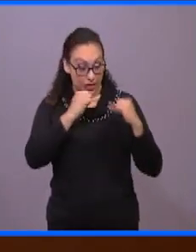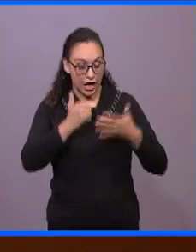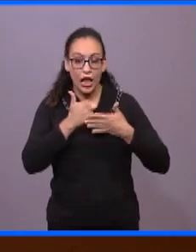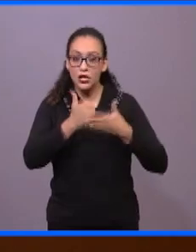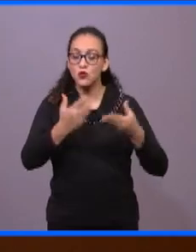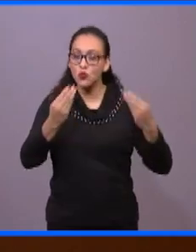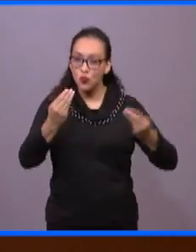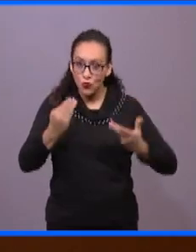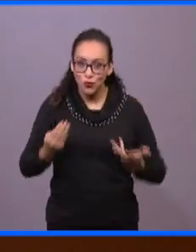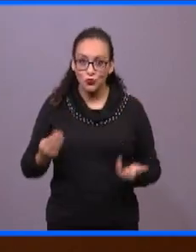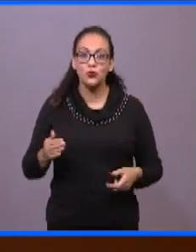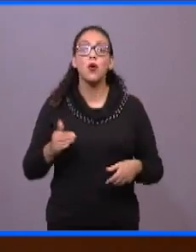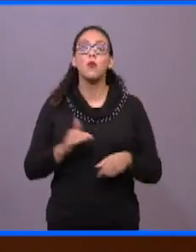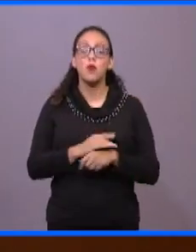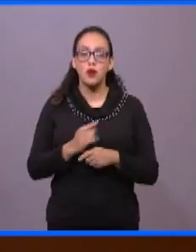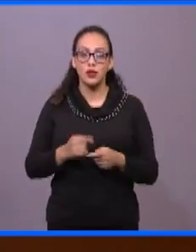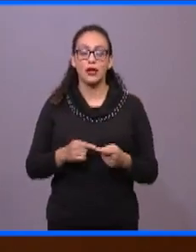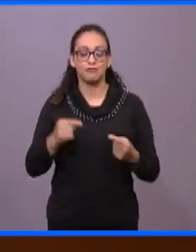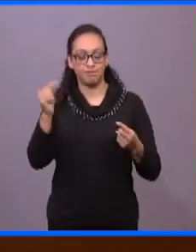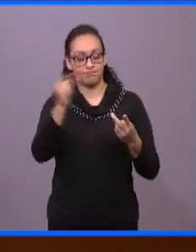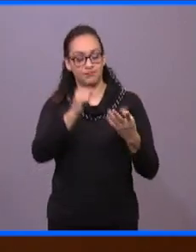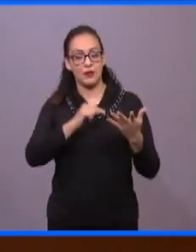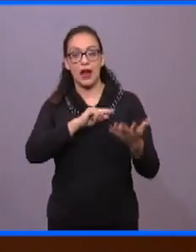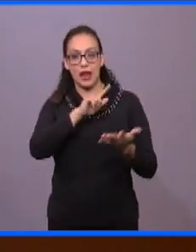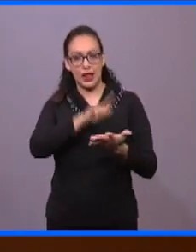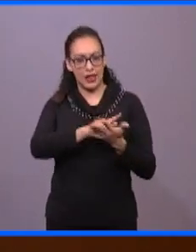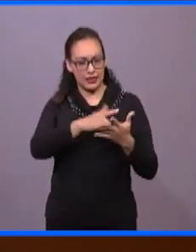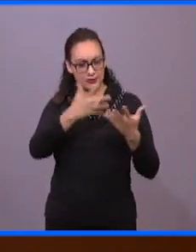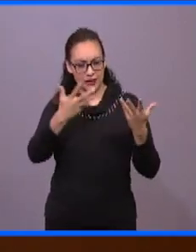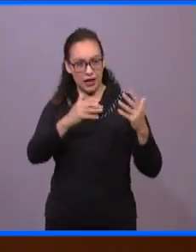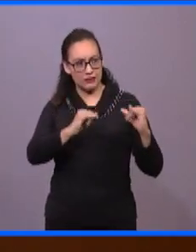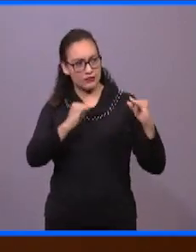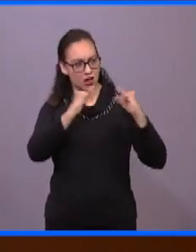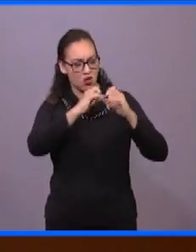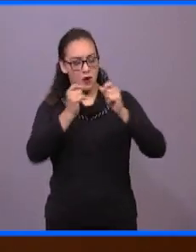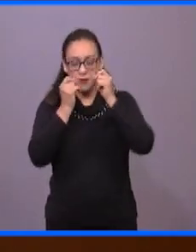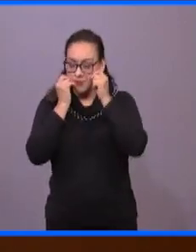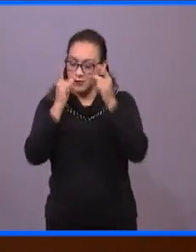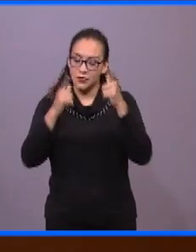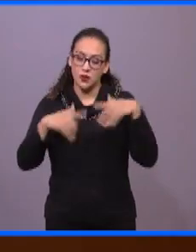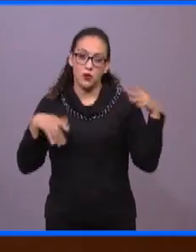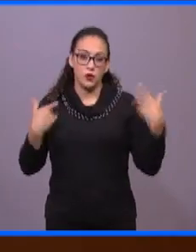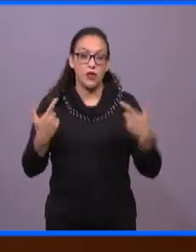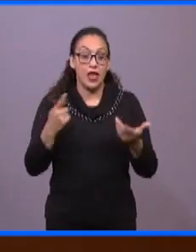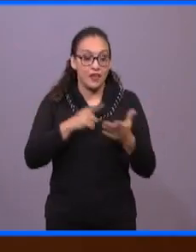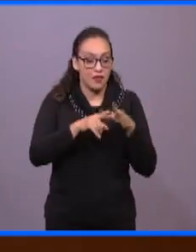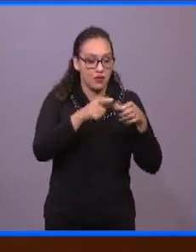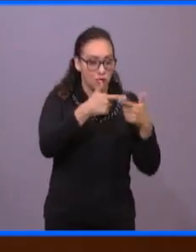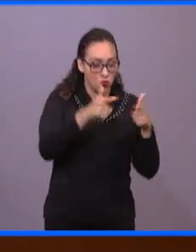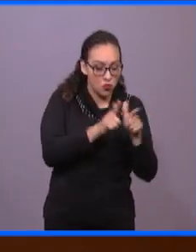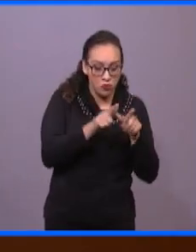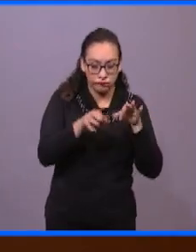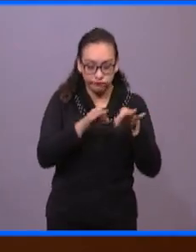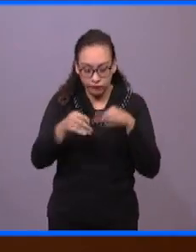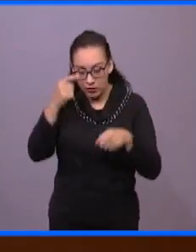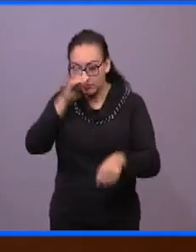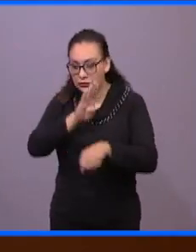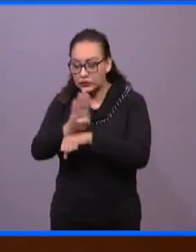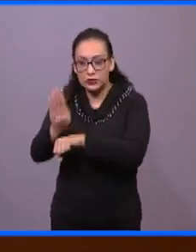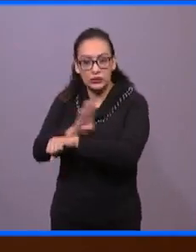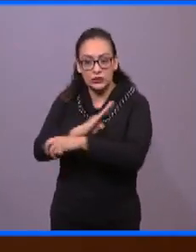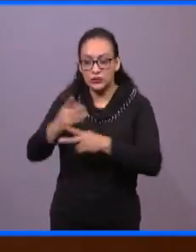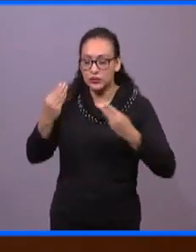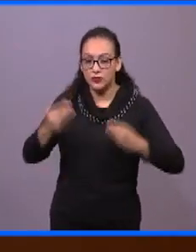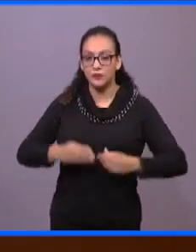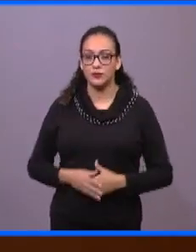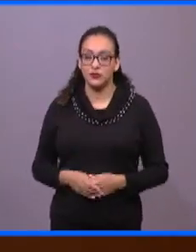Pública, por todos estos estándares y trabajo colectivo, también quiero decirlo. Entonces,